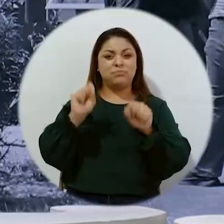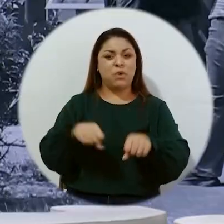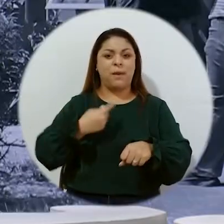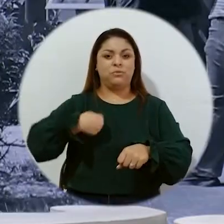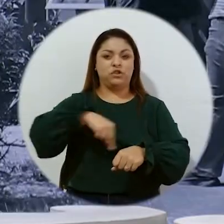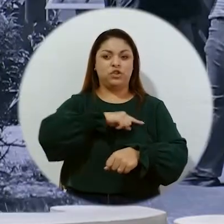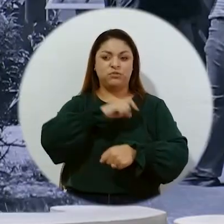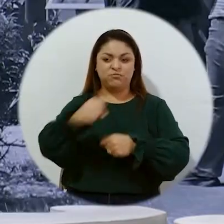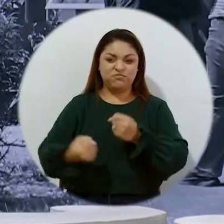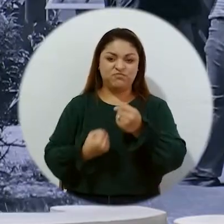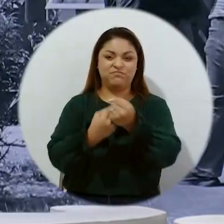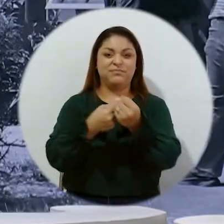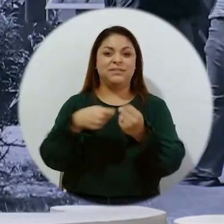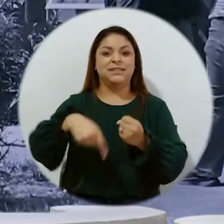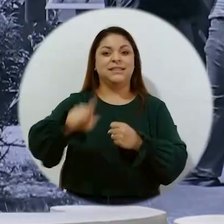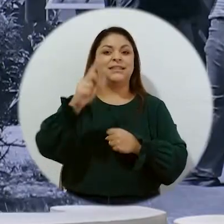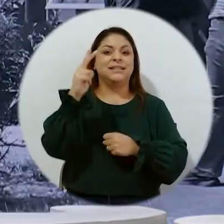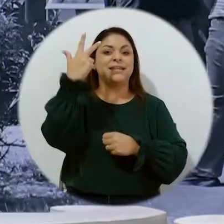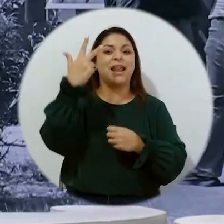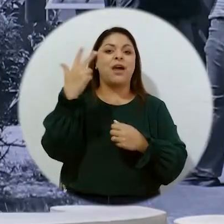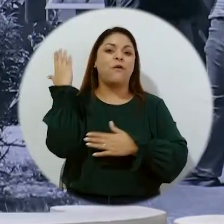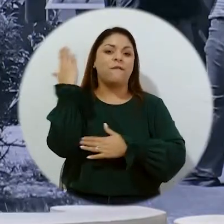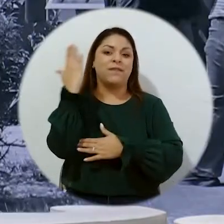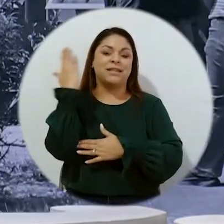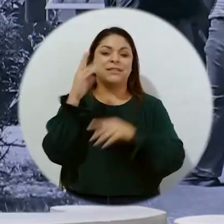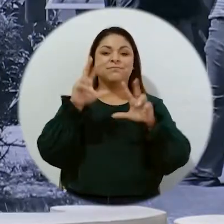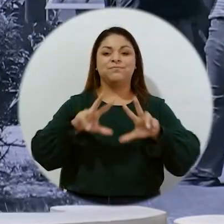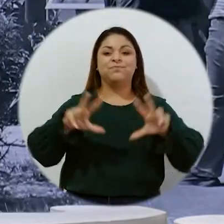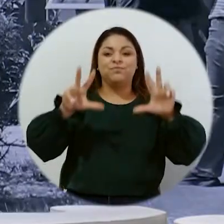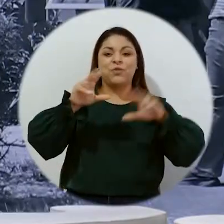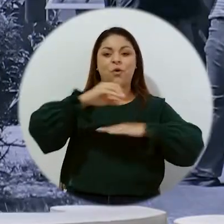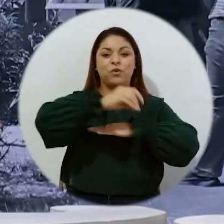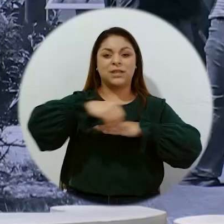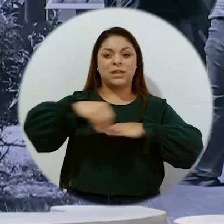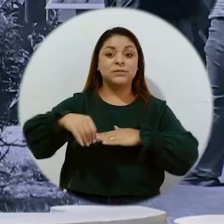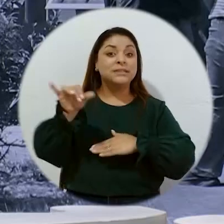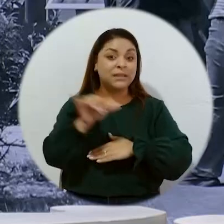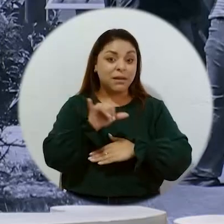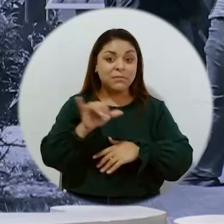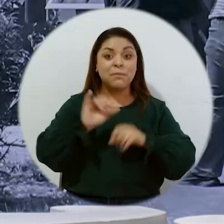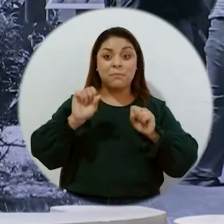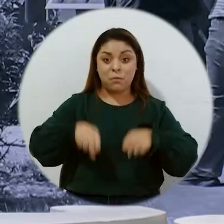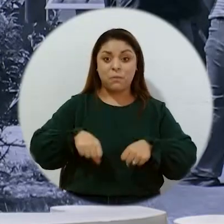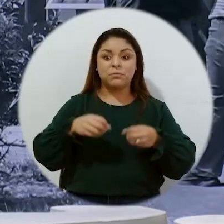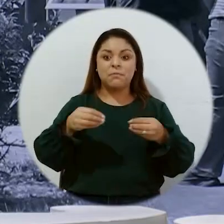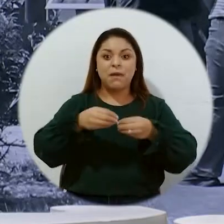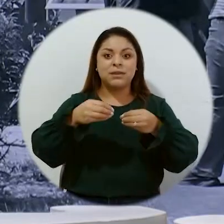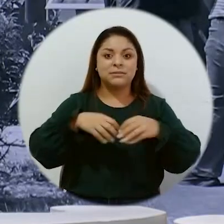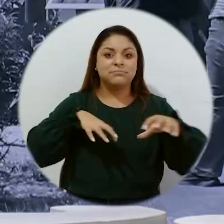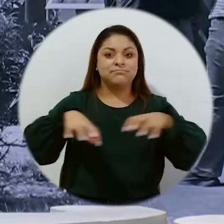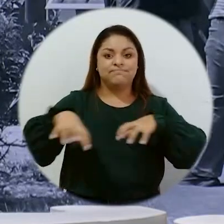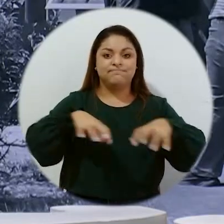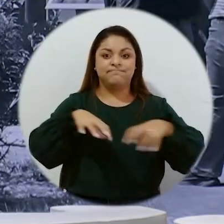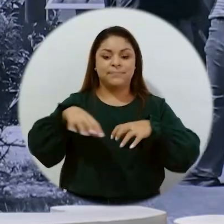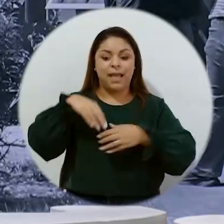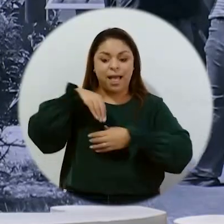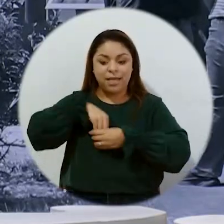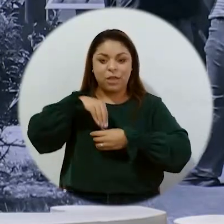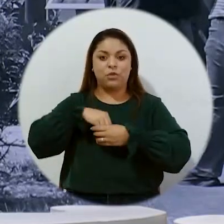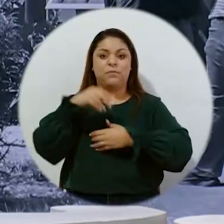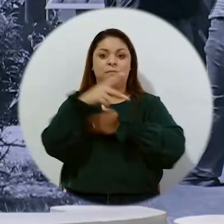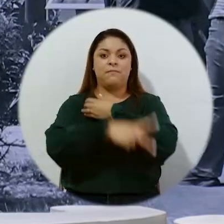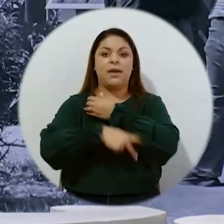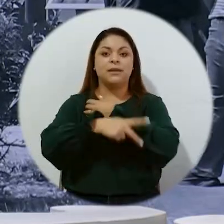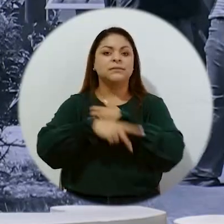un gran aporte en esta tercera conferencia de Naciones Unidas sobre los océanos, pero también podamos generar más acciones a lo interno del